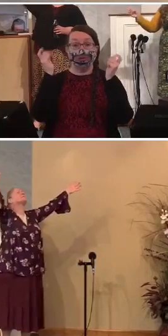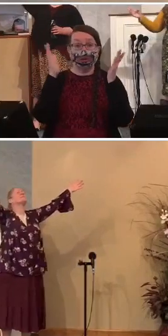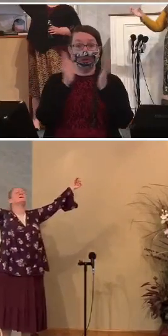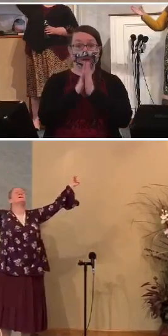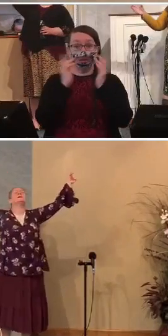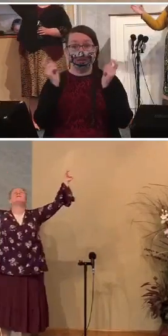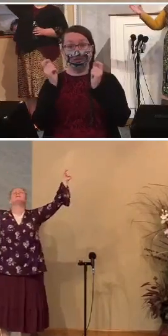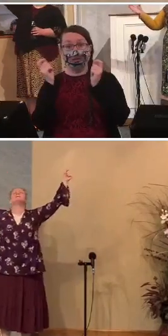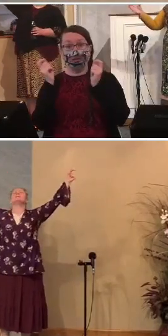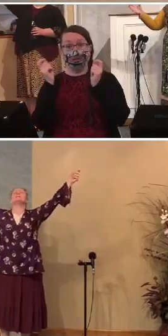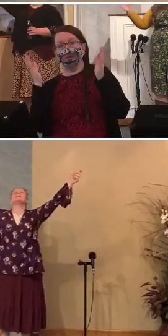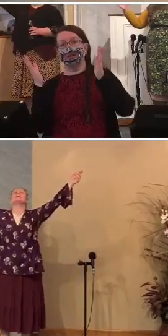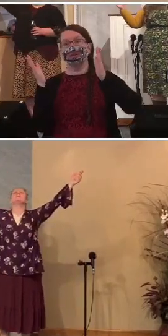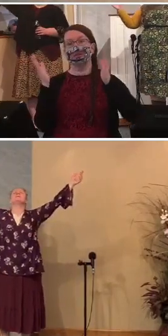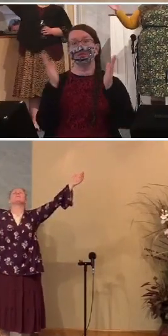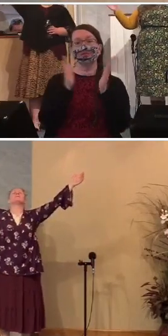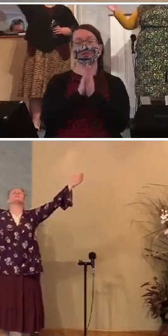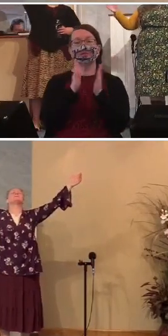aleluya.